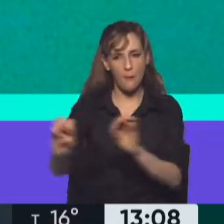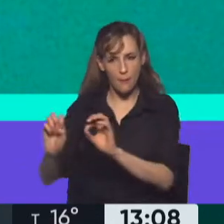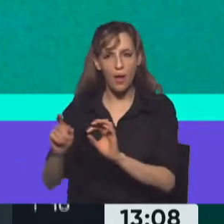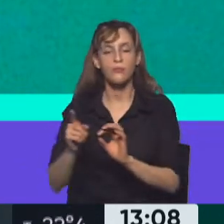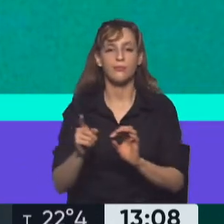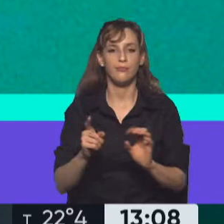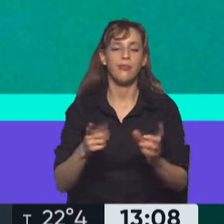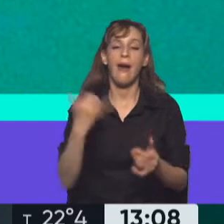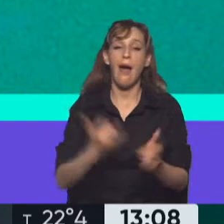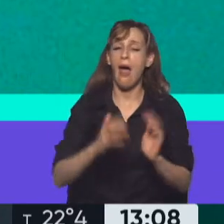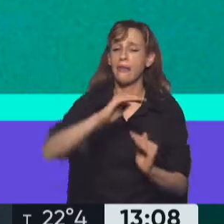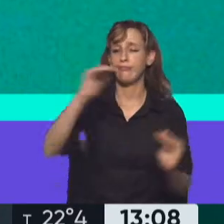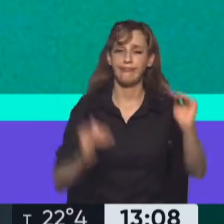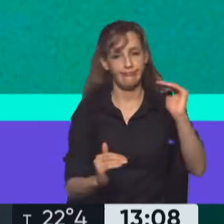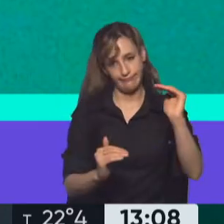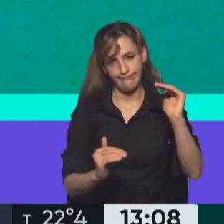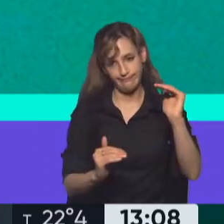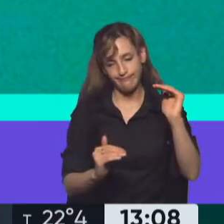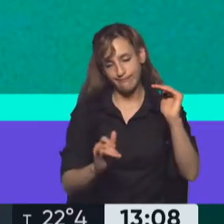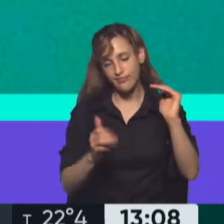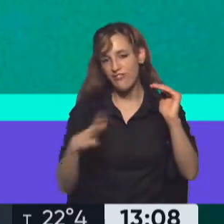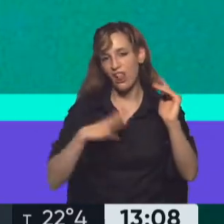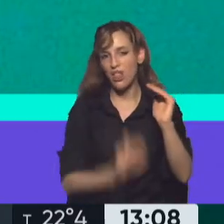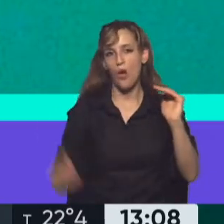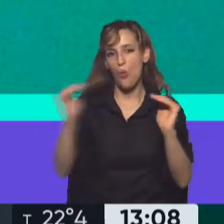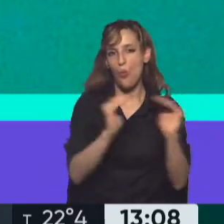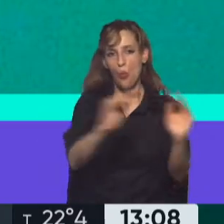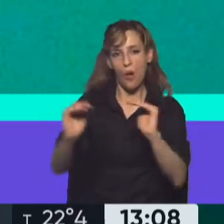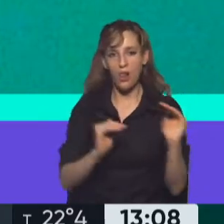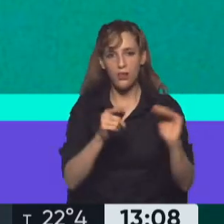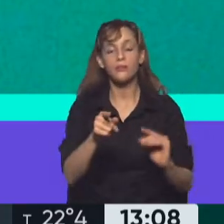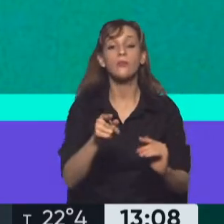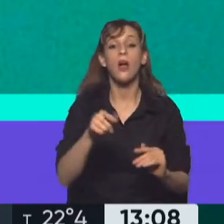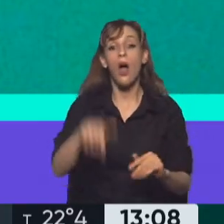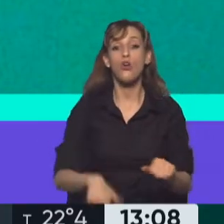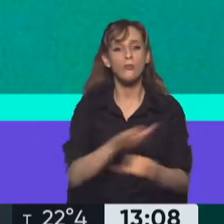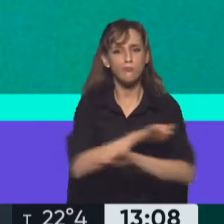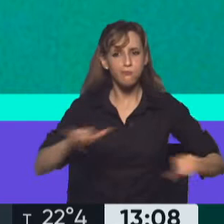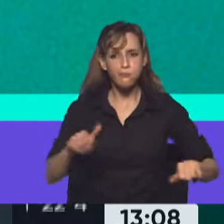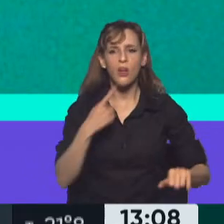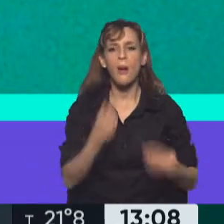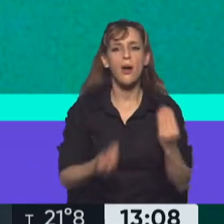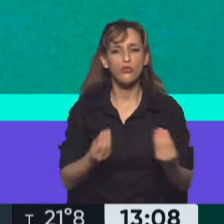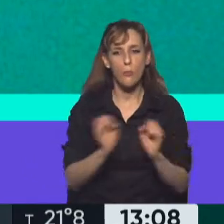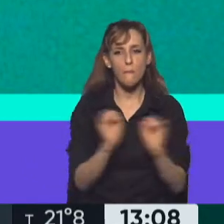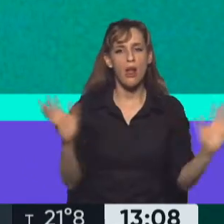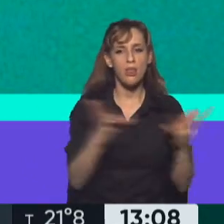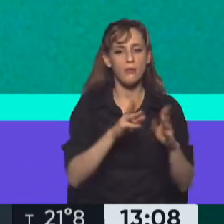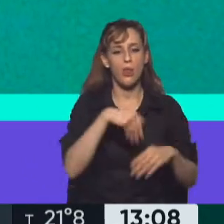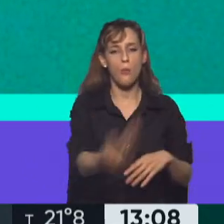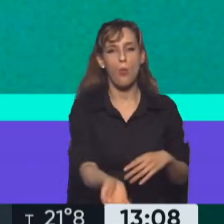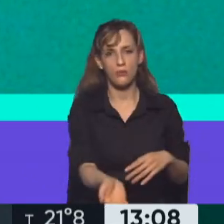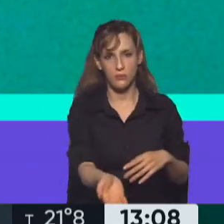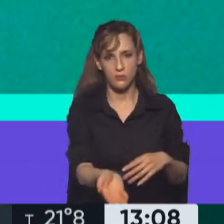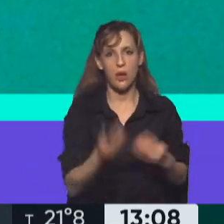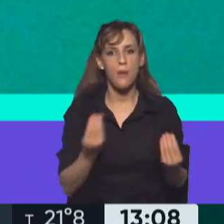de manera desigual, para spoilear el resultado. Y lo que publicó ahora es qué pasó después de la pandemia, cómo nos dejó